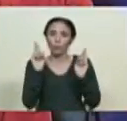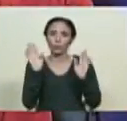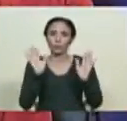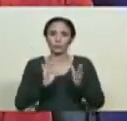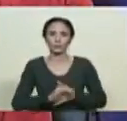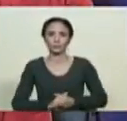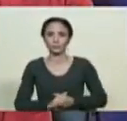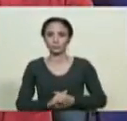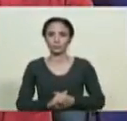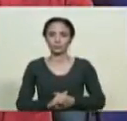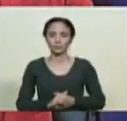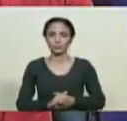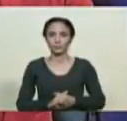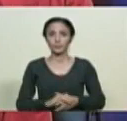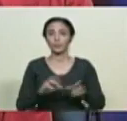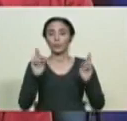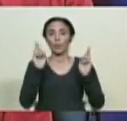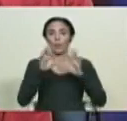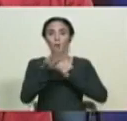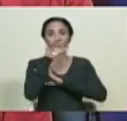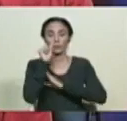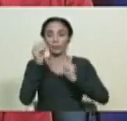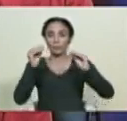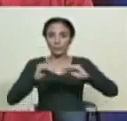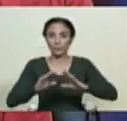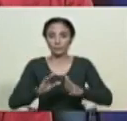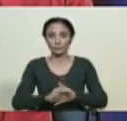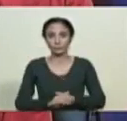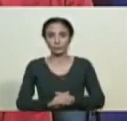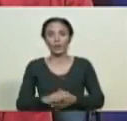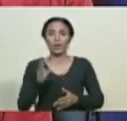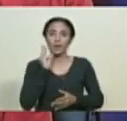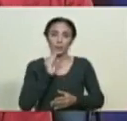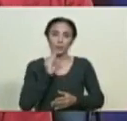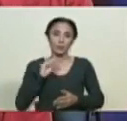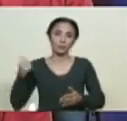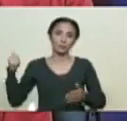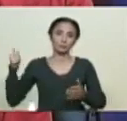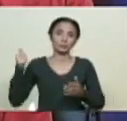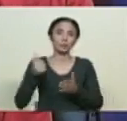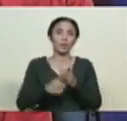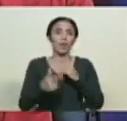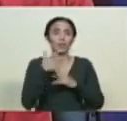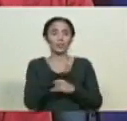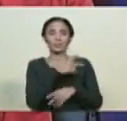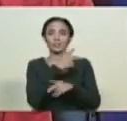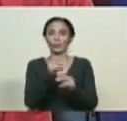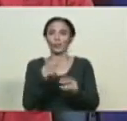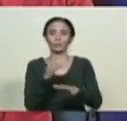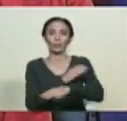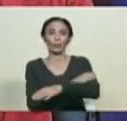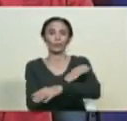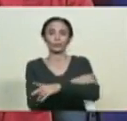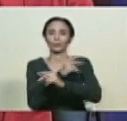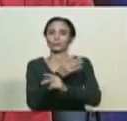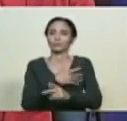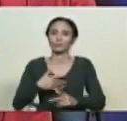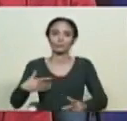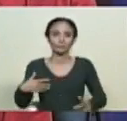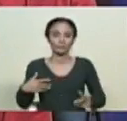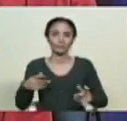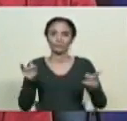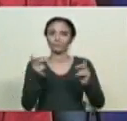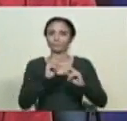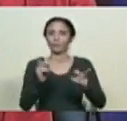Aprendiera lecciones de nuestro pueblo, ojalá. La experiencia nos dice que no, pero nosotros estamos obligados a seguir